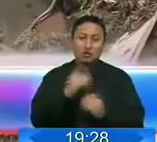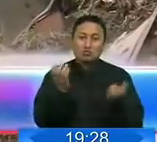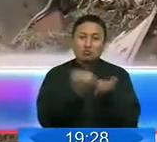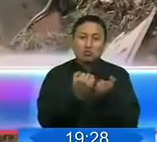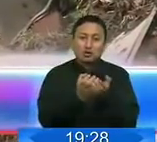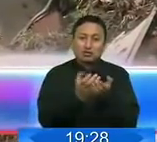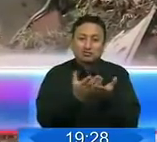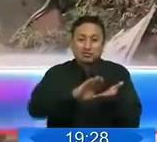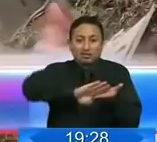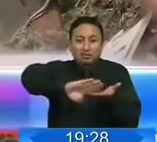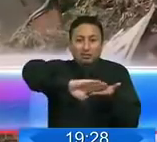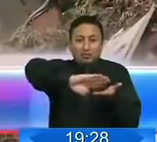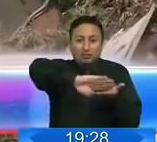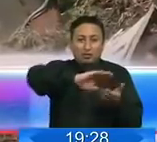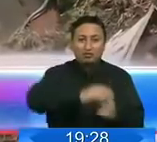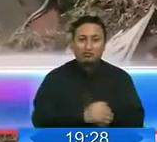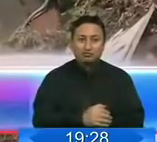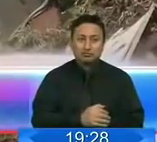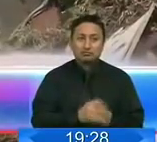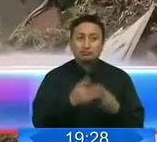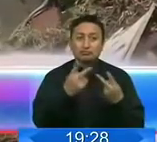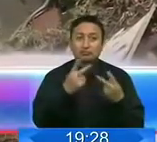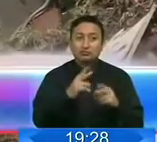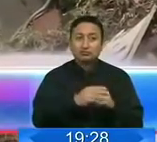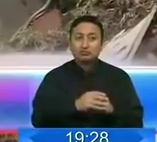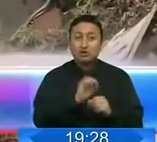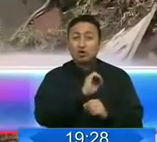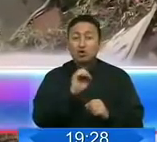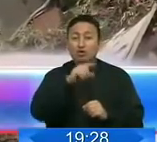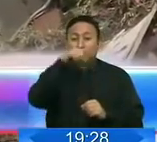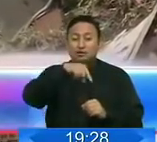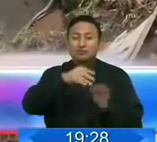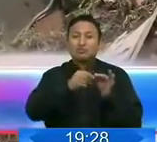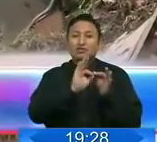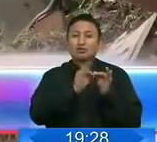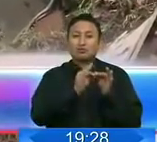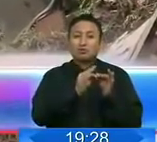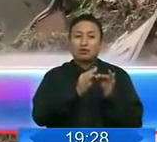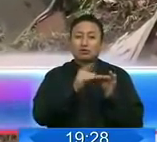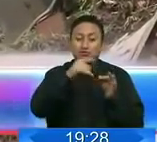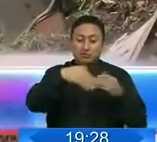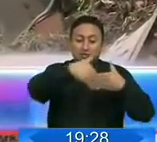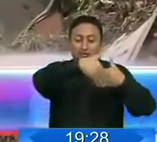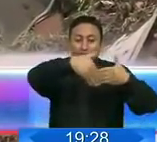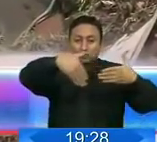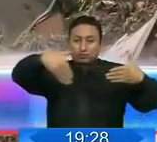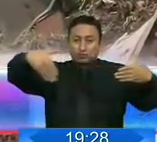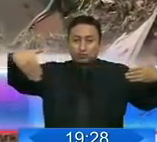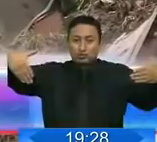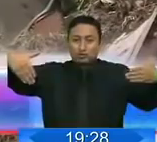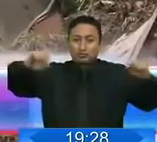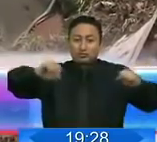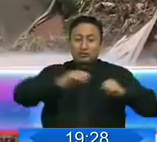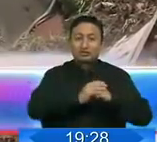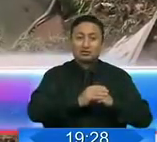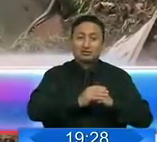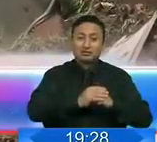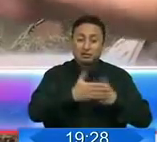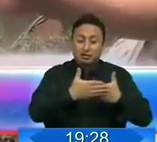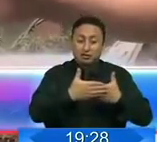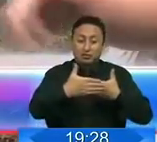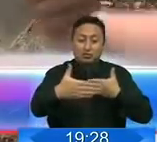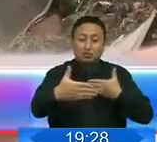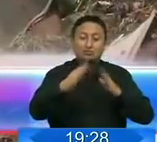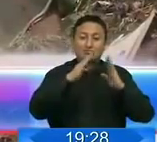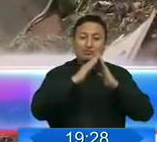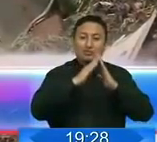vivienda y terminar de hacer o mejorar una cuneta coronación que separa el talud de la vivienda para